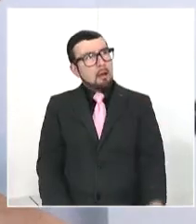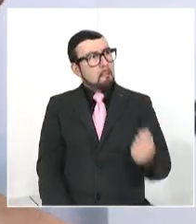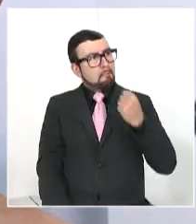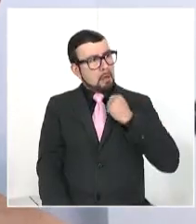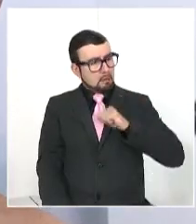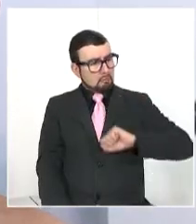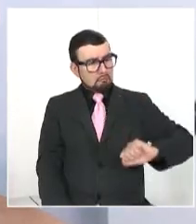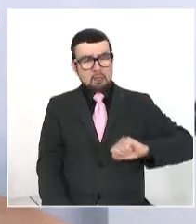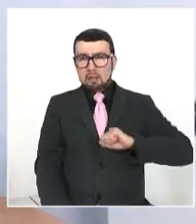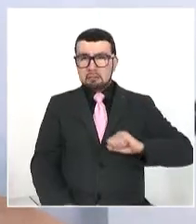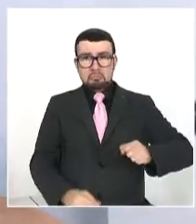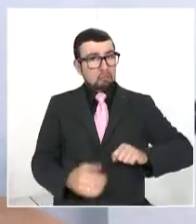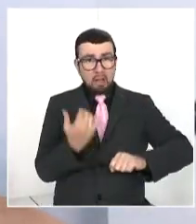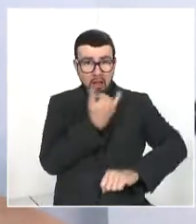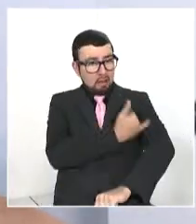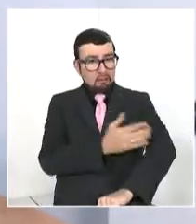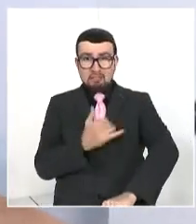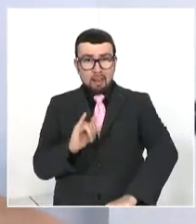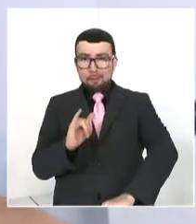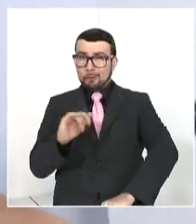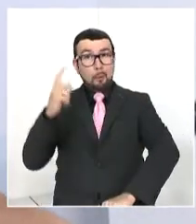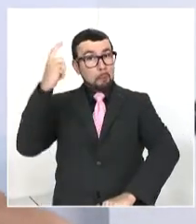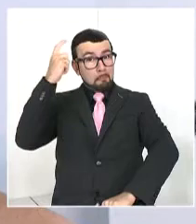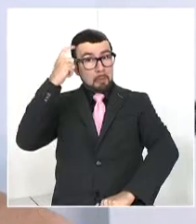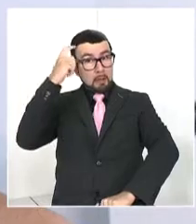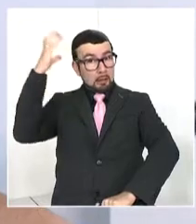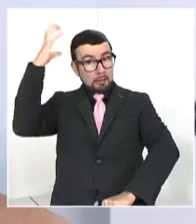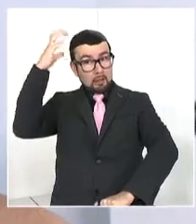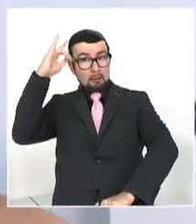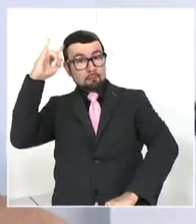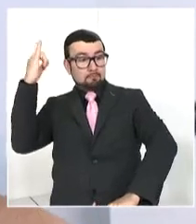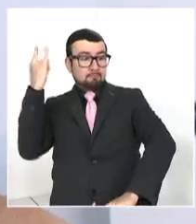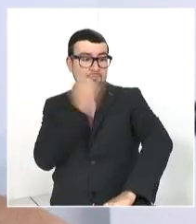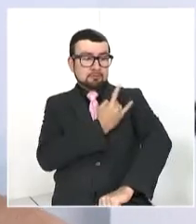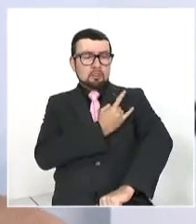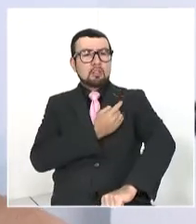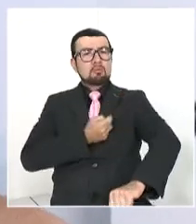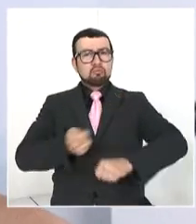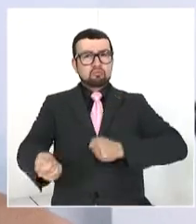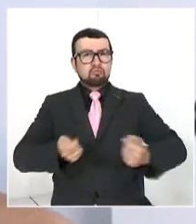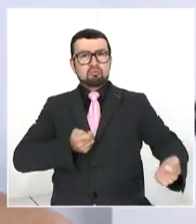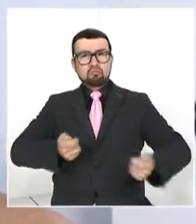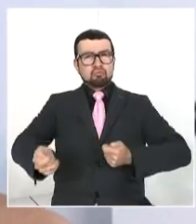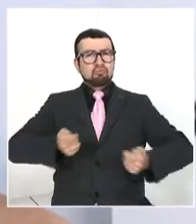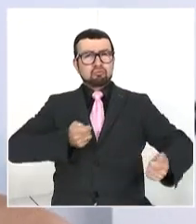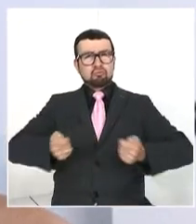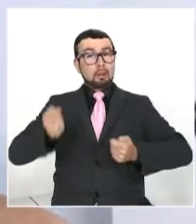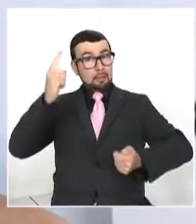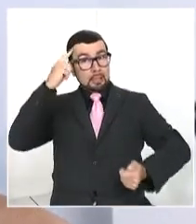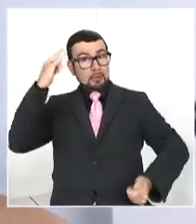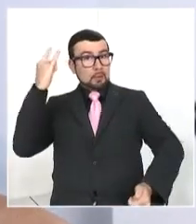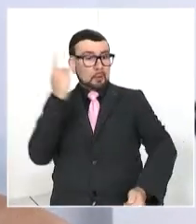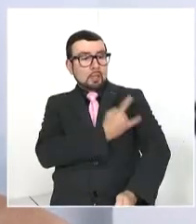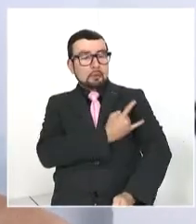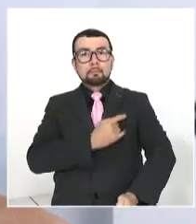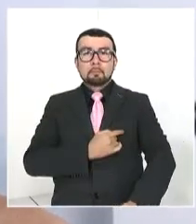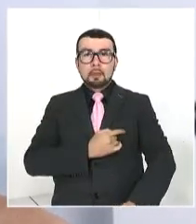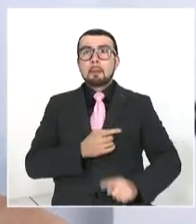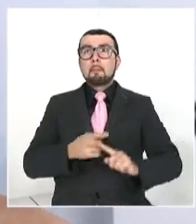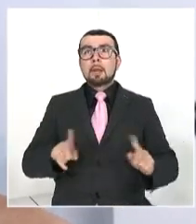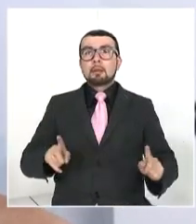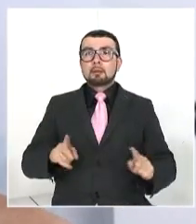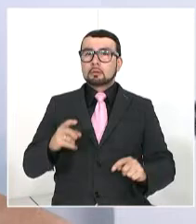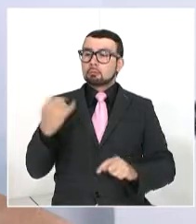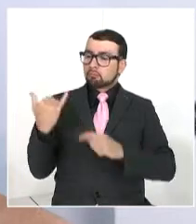acá porque aquí el cerebro, la torre de control me envía la información. Pero también, ¿qué pasa? Esta parte